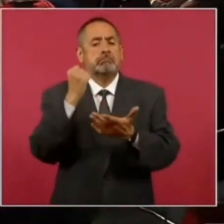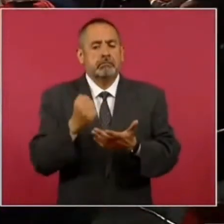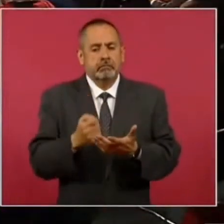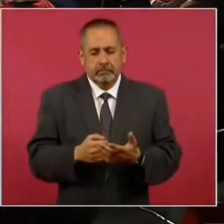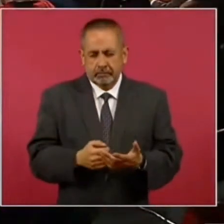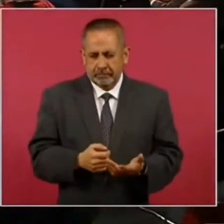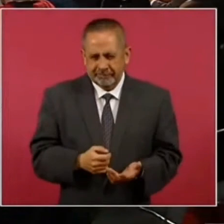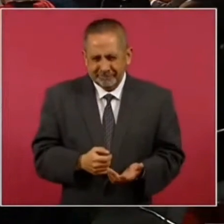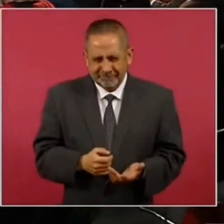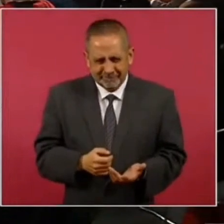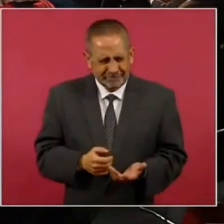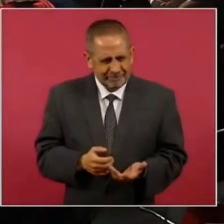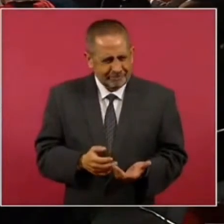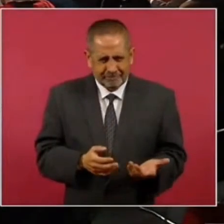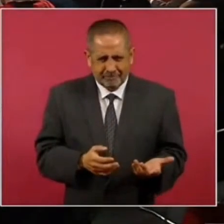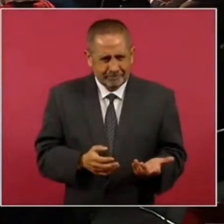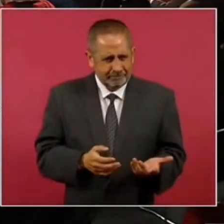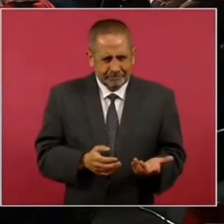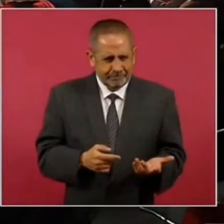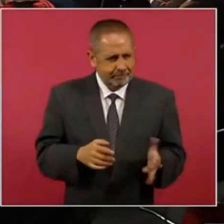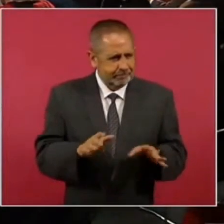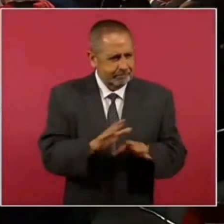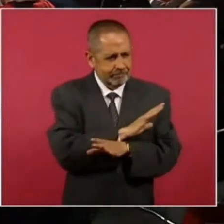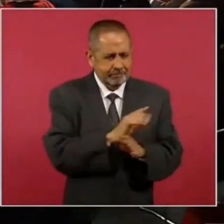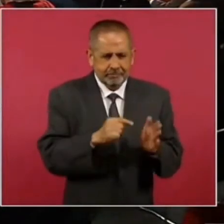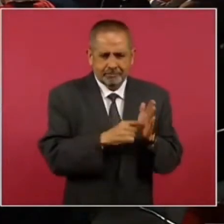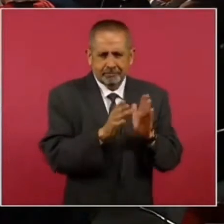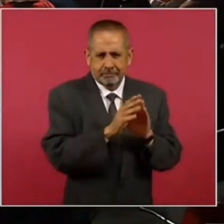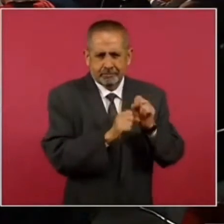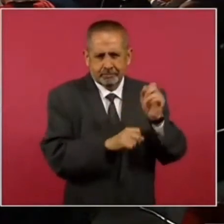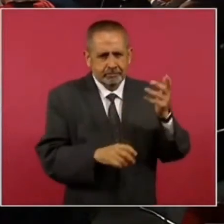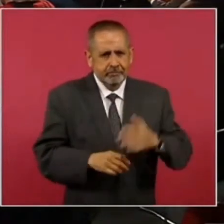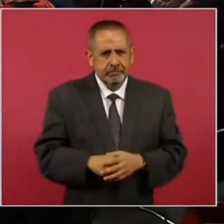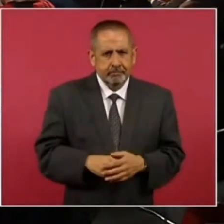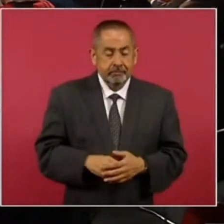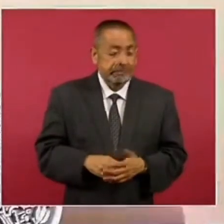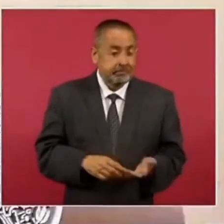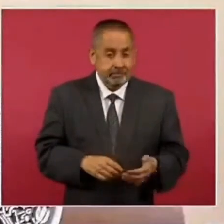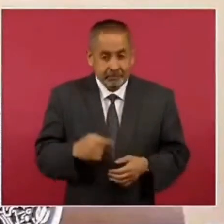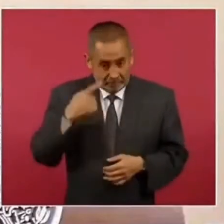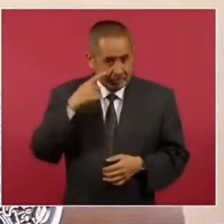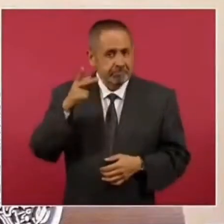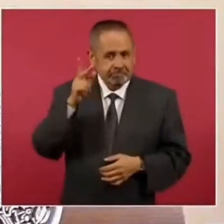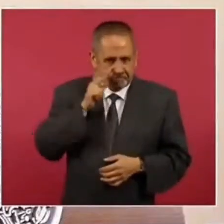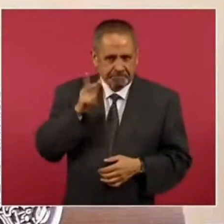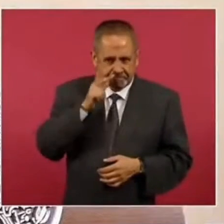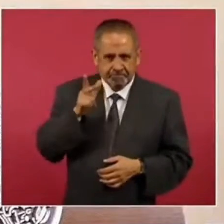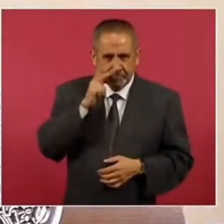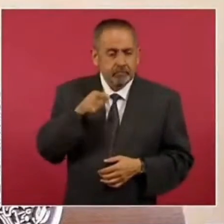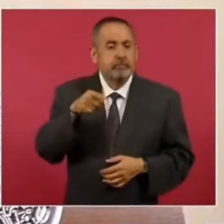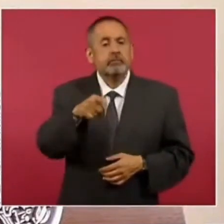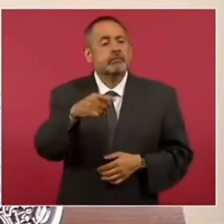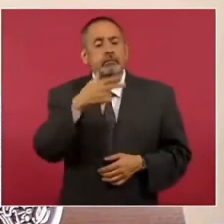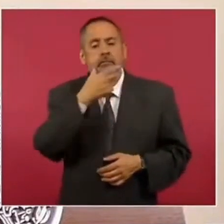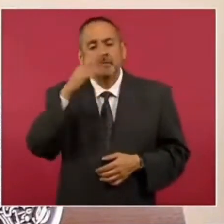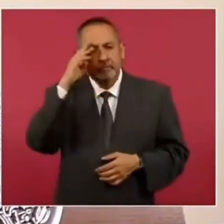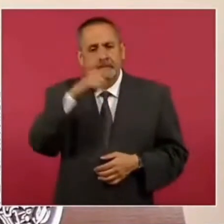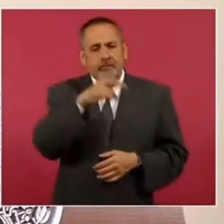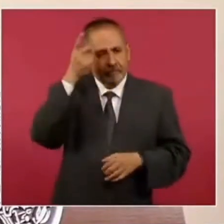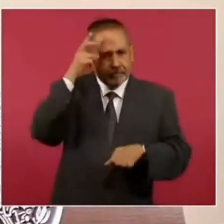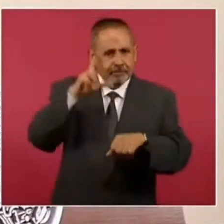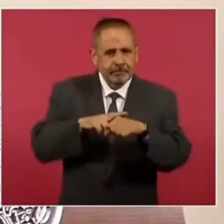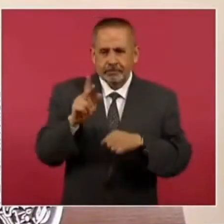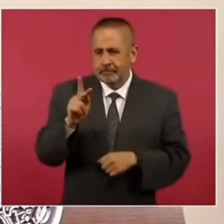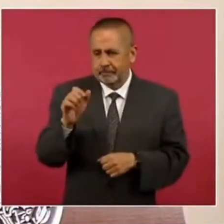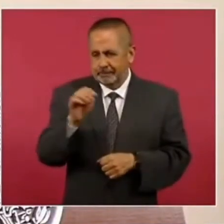de la reforma constitucional. Eso está aprobado. El señor que está en la cárcel, que era director de